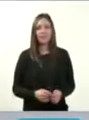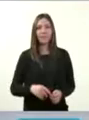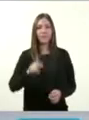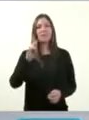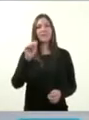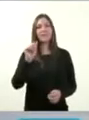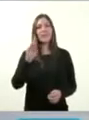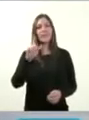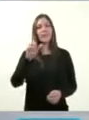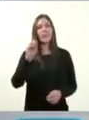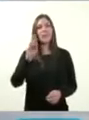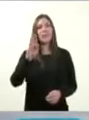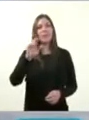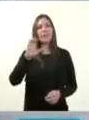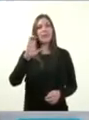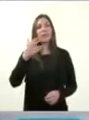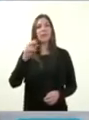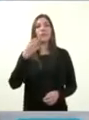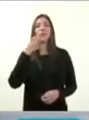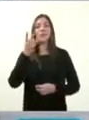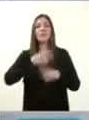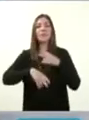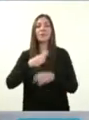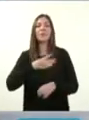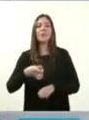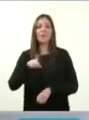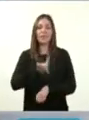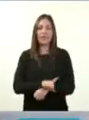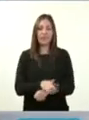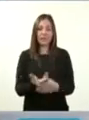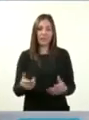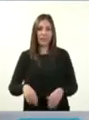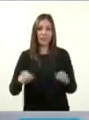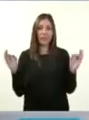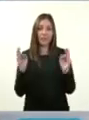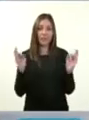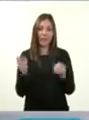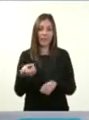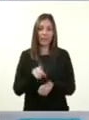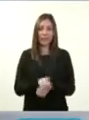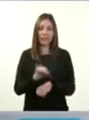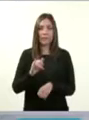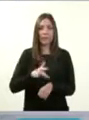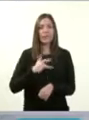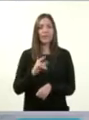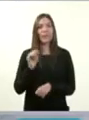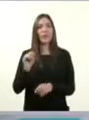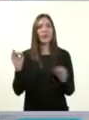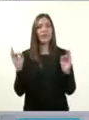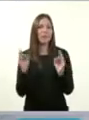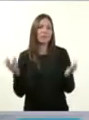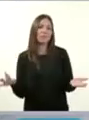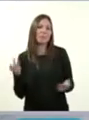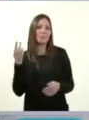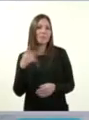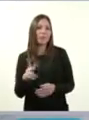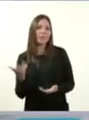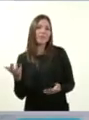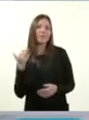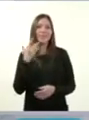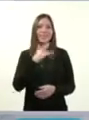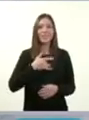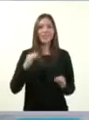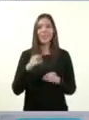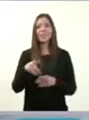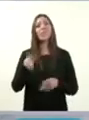Pablo Bracho ya está aquí con nosotros. Bienvenido, buenos Muchas días. gracias. Fríos Pablo. días. Sí, un poquito frío, ¿no? Rico, rico, Sí, ¿no? pero rico, Eso. rico. Sí. Para hablar